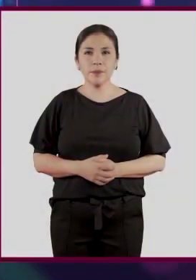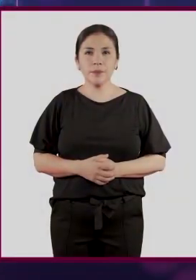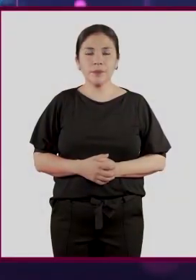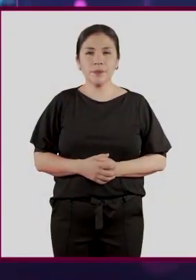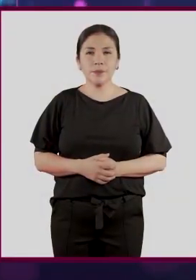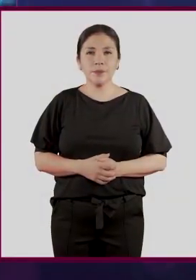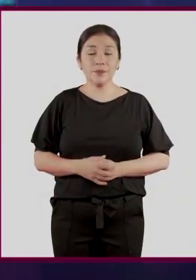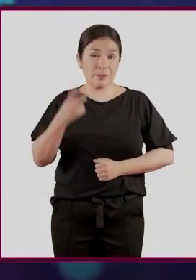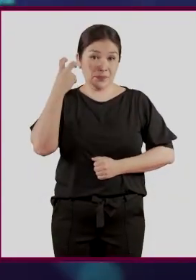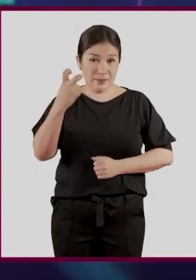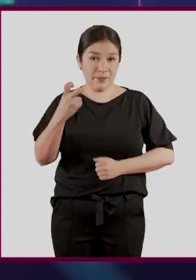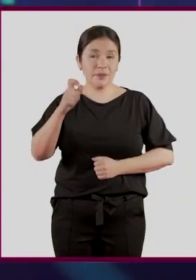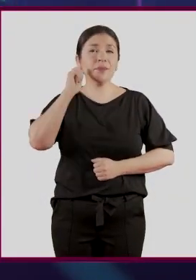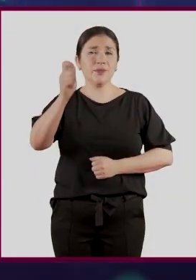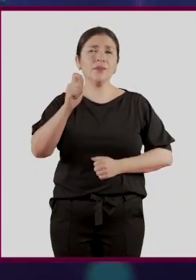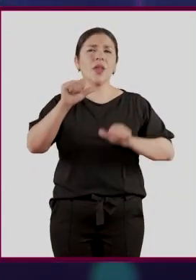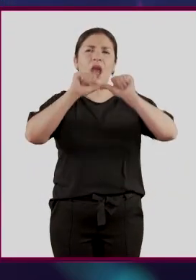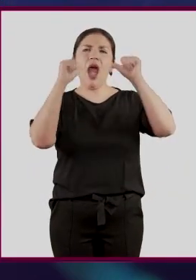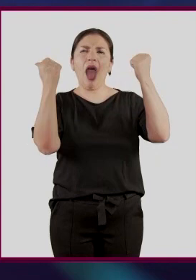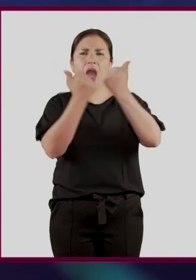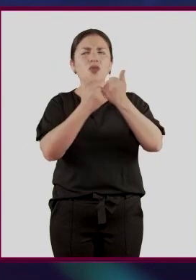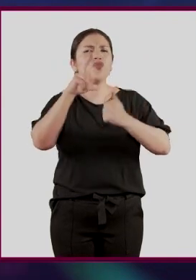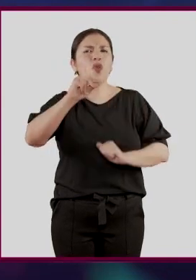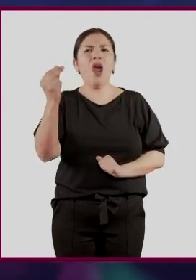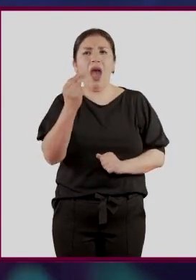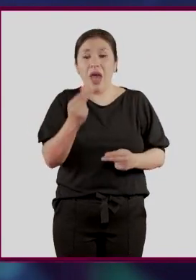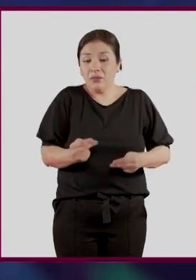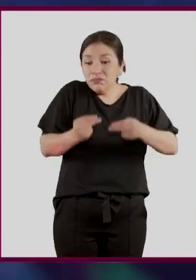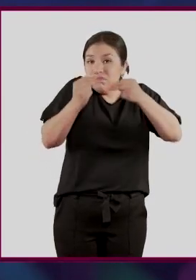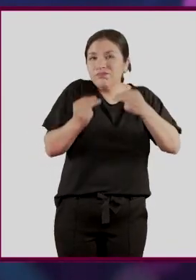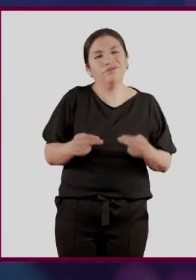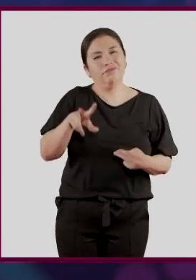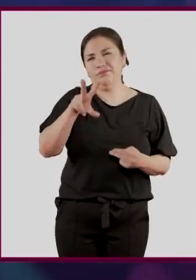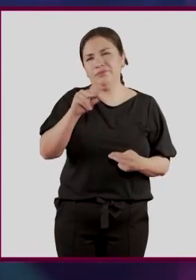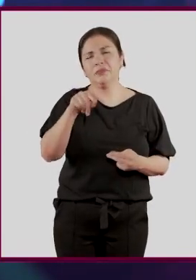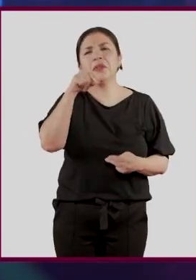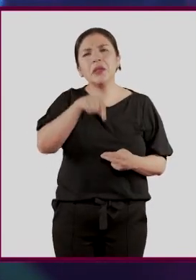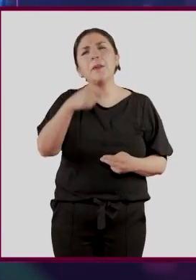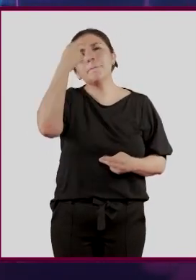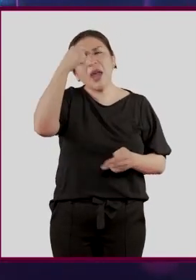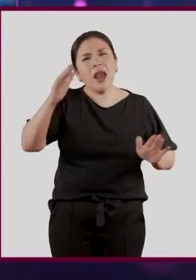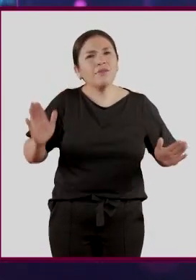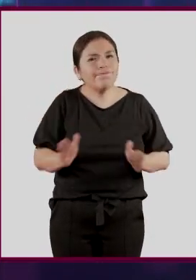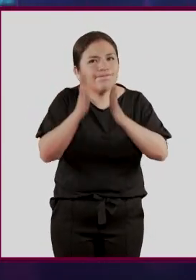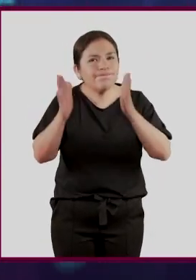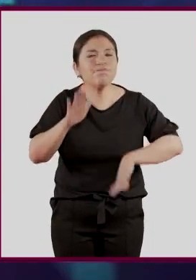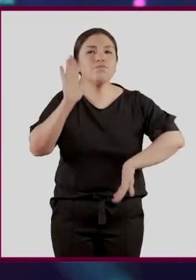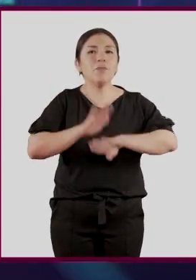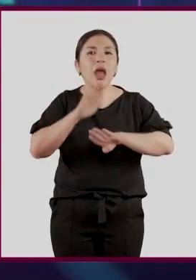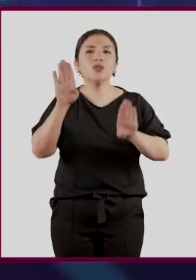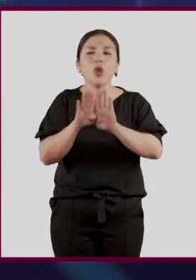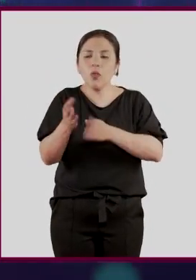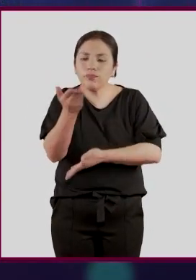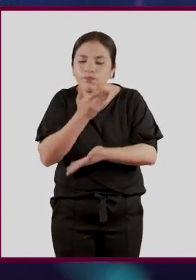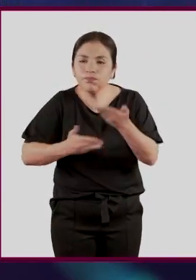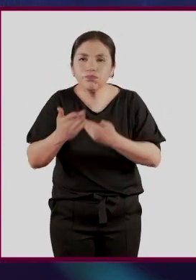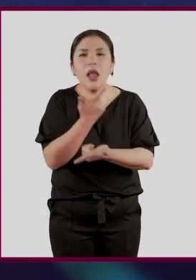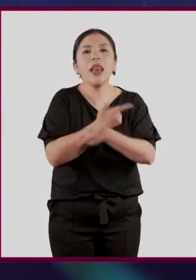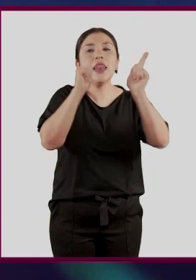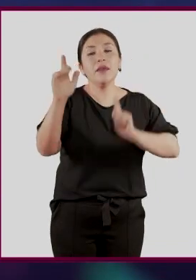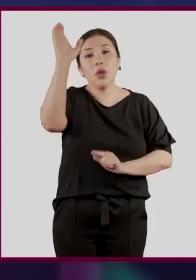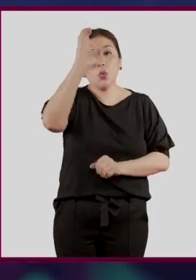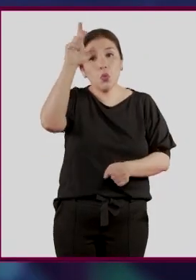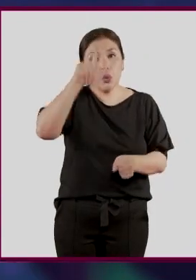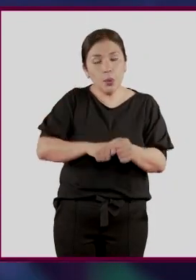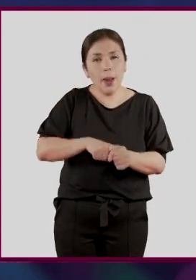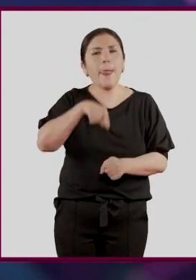Creative Commons es una organización sin fines de lucro que tiene como objetivo promover el acceso e intercambio libre de cultura, y